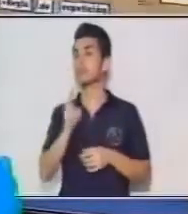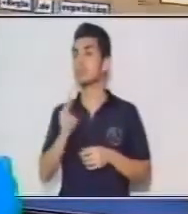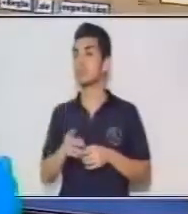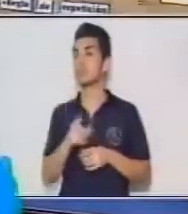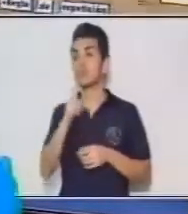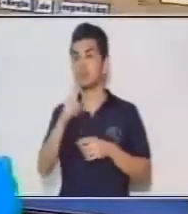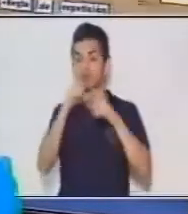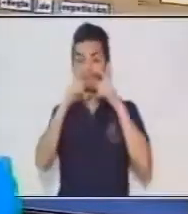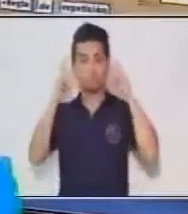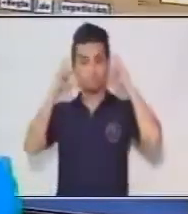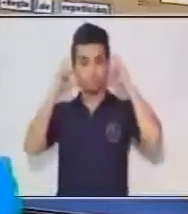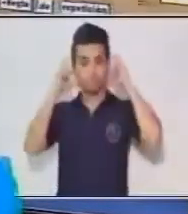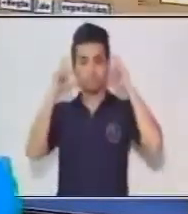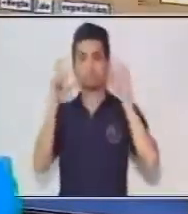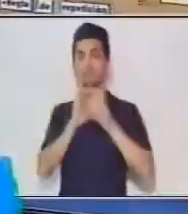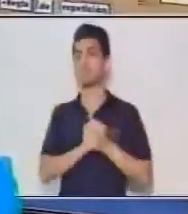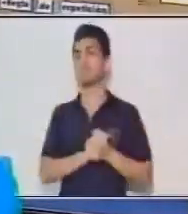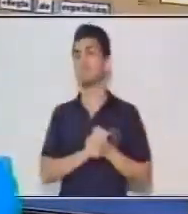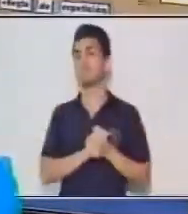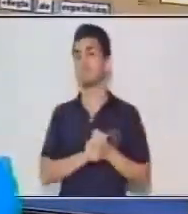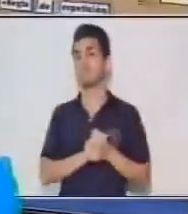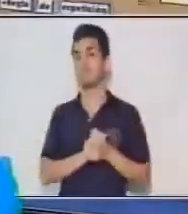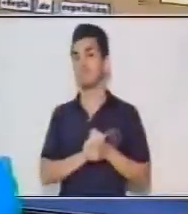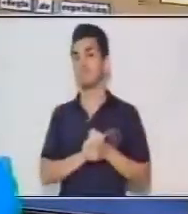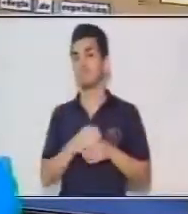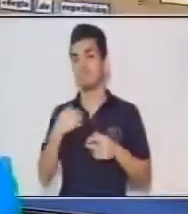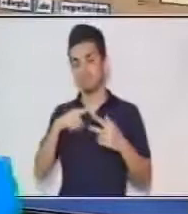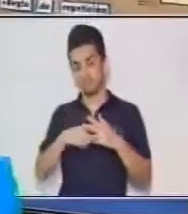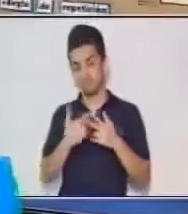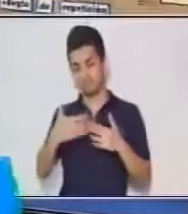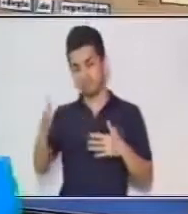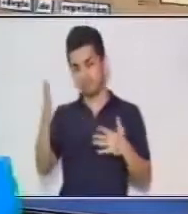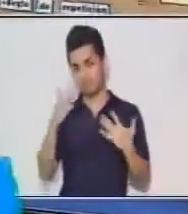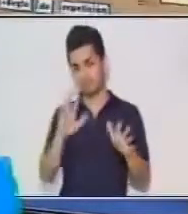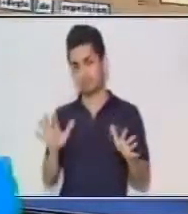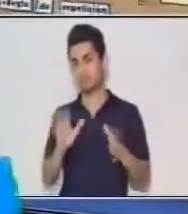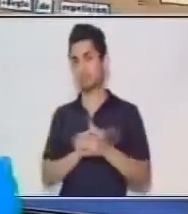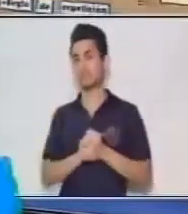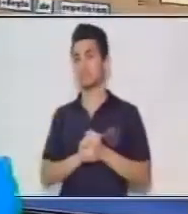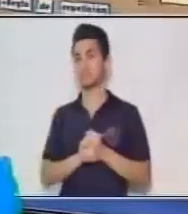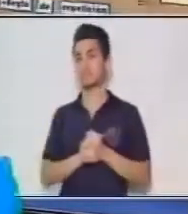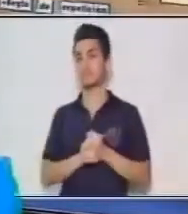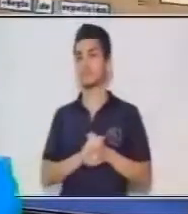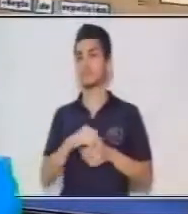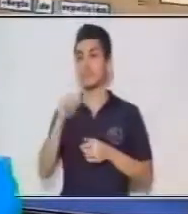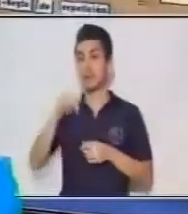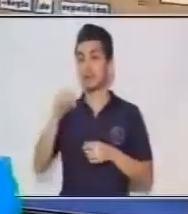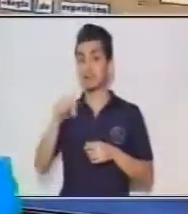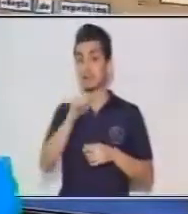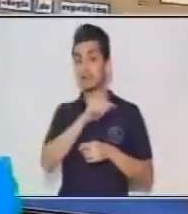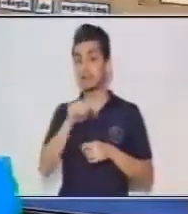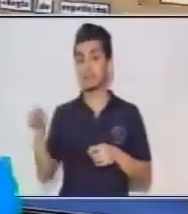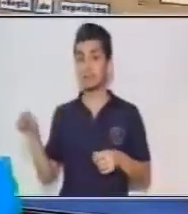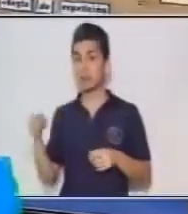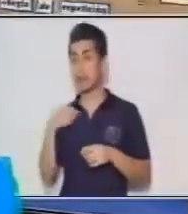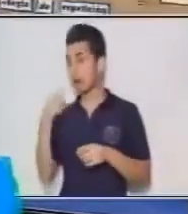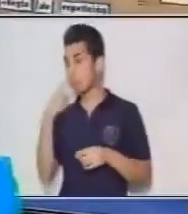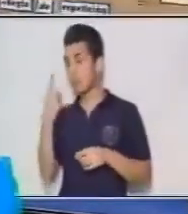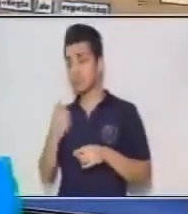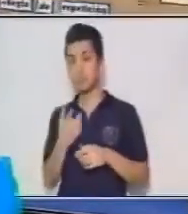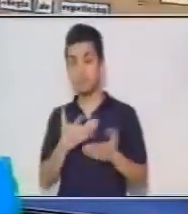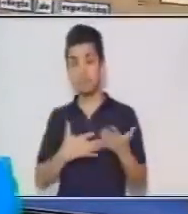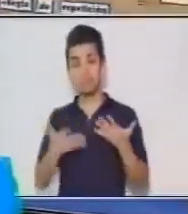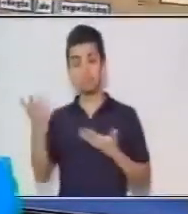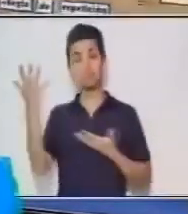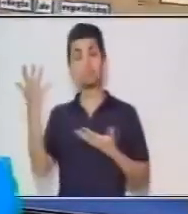tu mascarilla. Bueno, damos inicio. ¿Te has dado cuenta? En esta semana hemos visto y